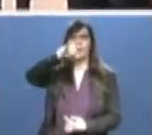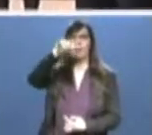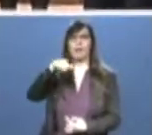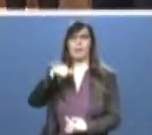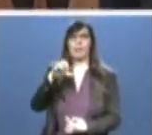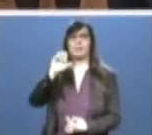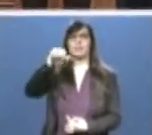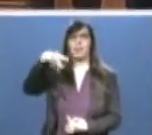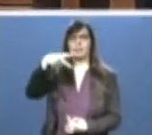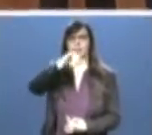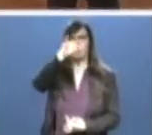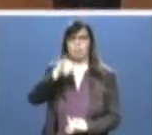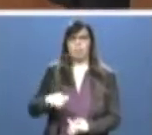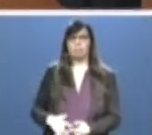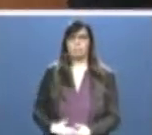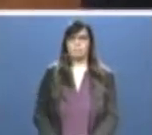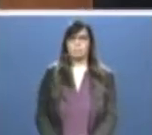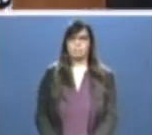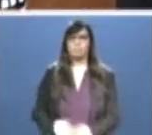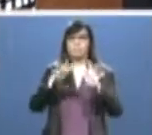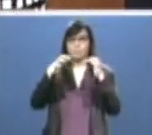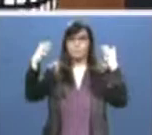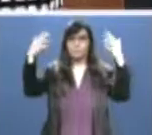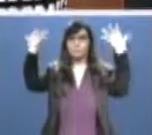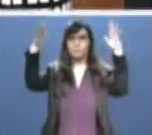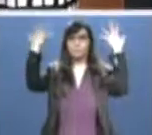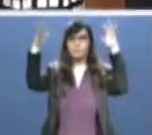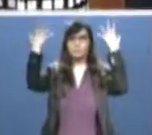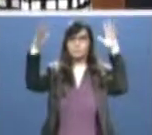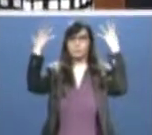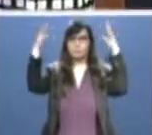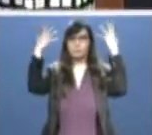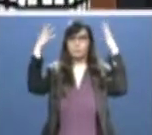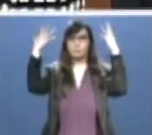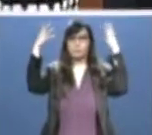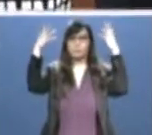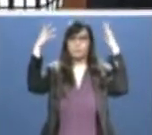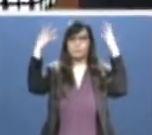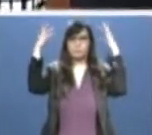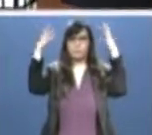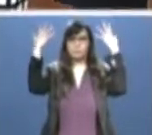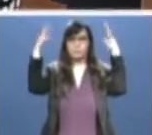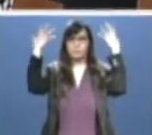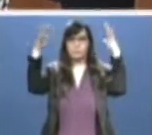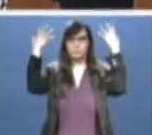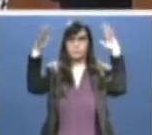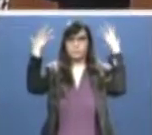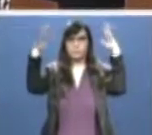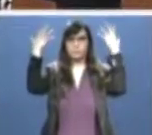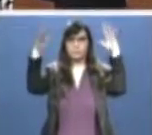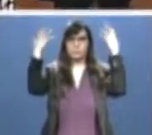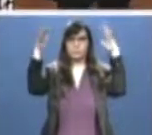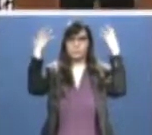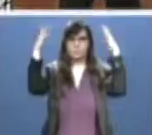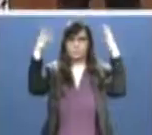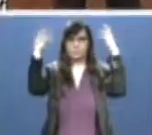de la entrega de la Medalla de Oro de las Cortes, otorgada a la Fundación Edades del Hombre, Tras sus 25 años de andadura, que han